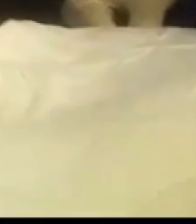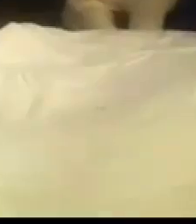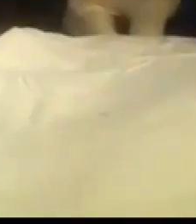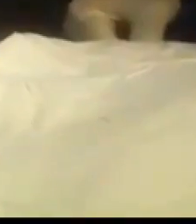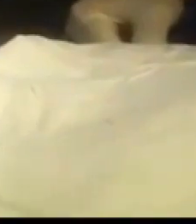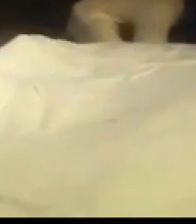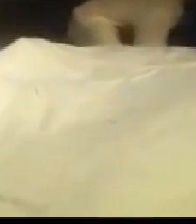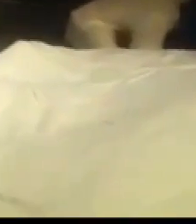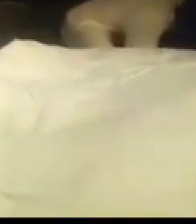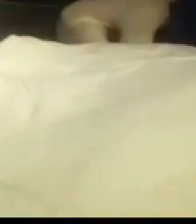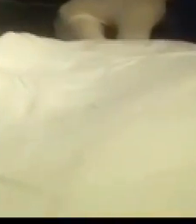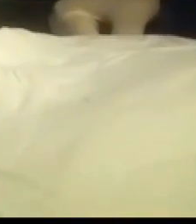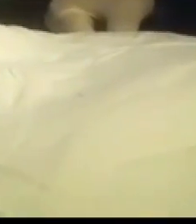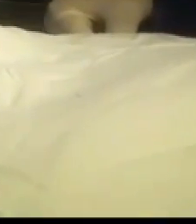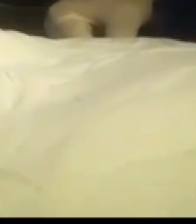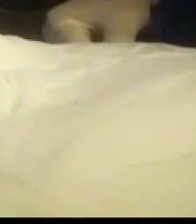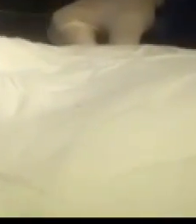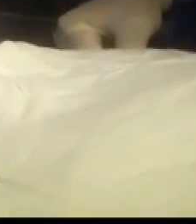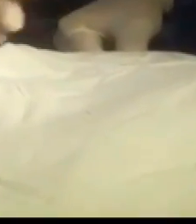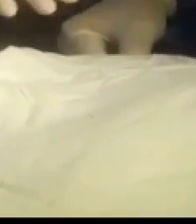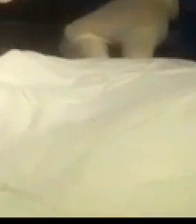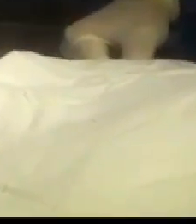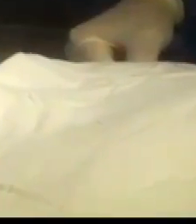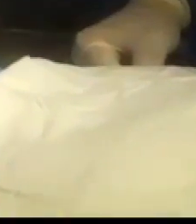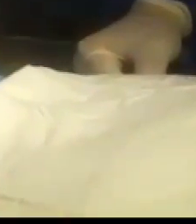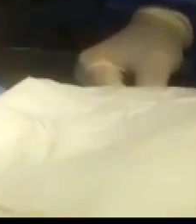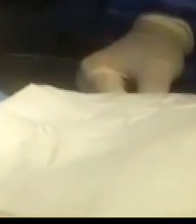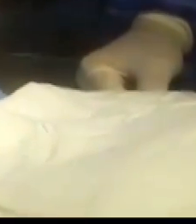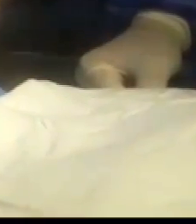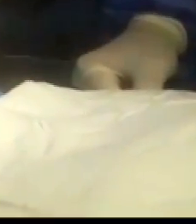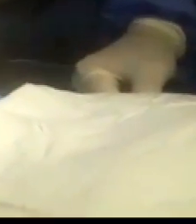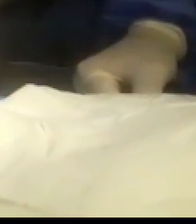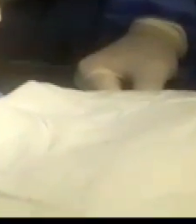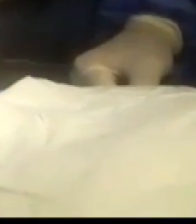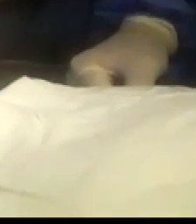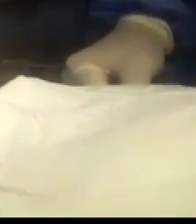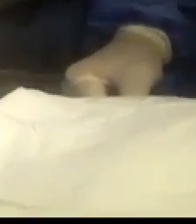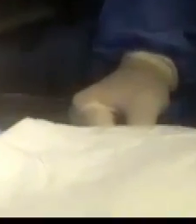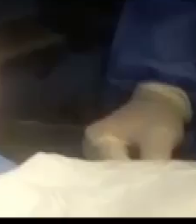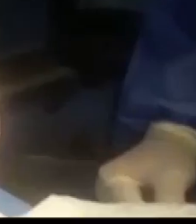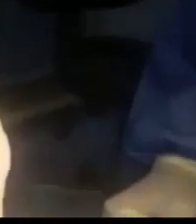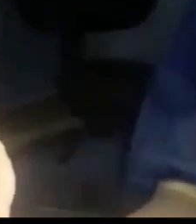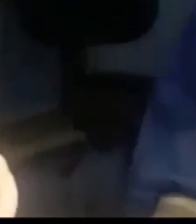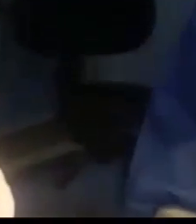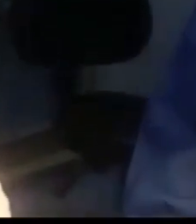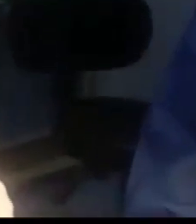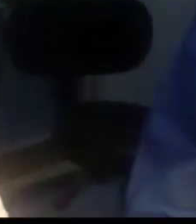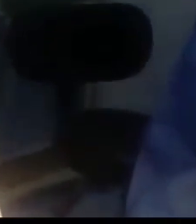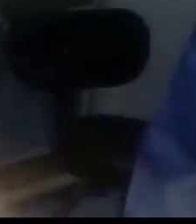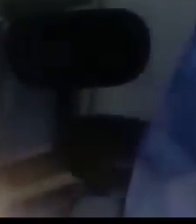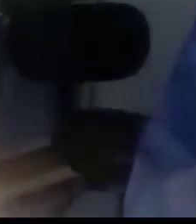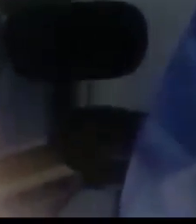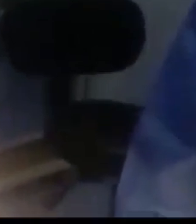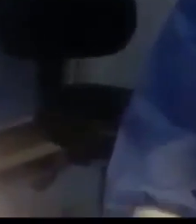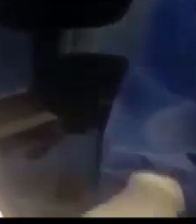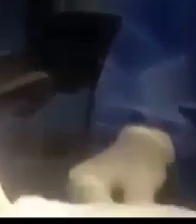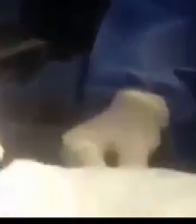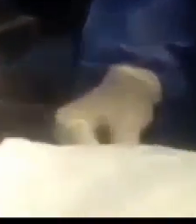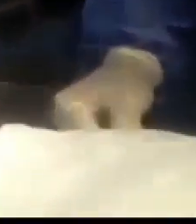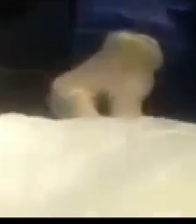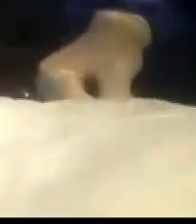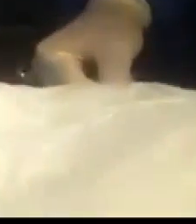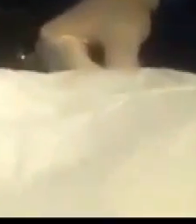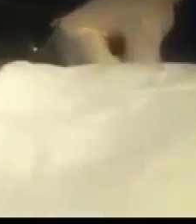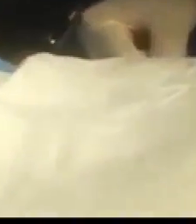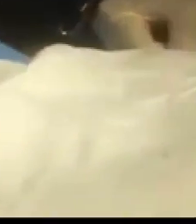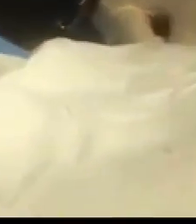o que nosotros comúnmente conocemos como cachetes. Son unas bolsitas que son redundantes de grasita. Abra la boca, por